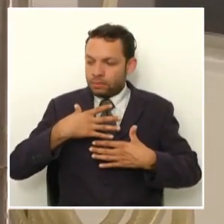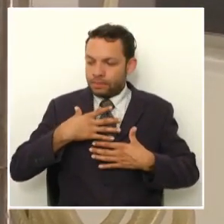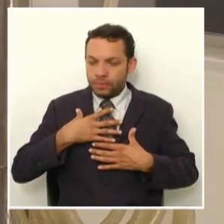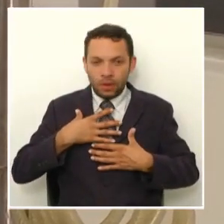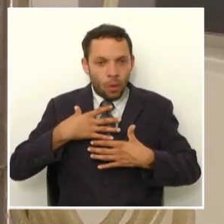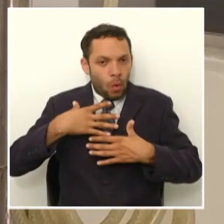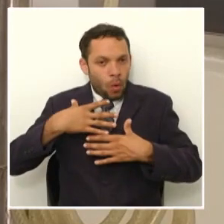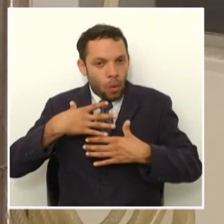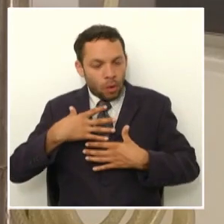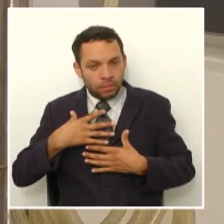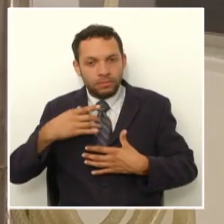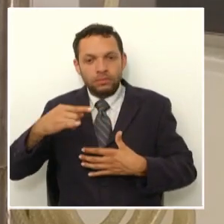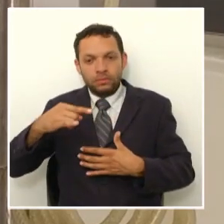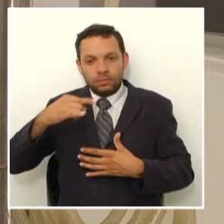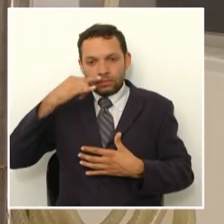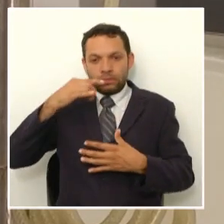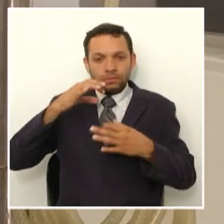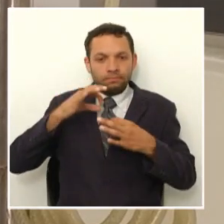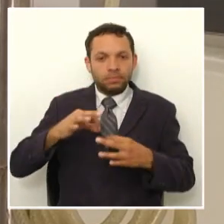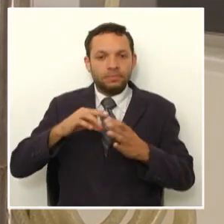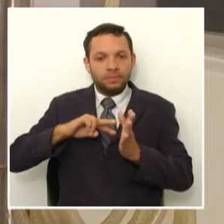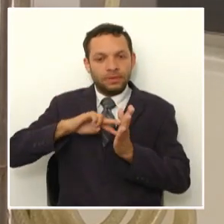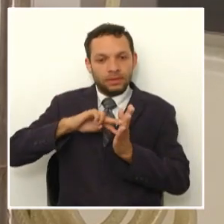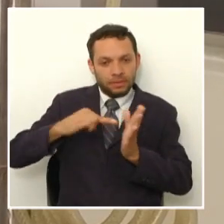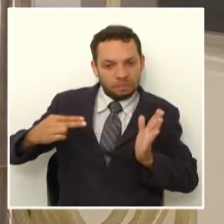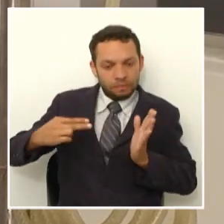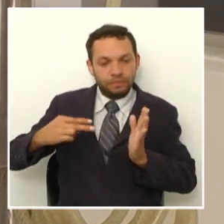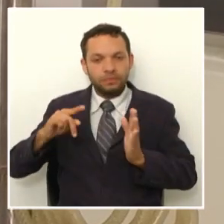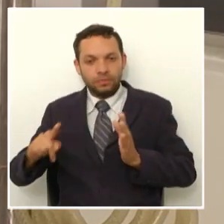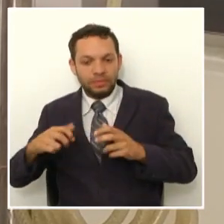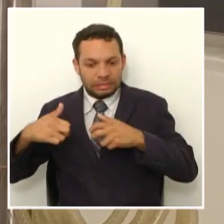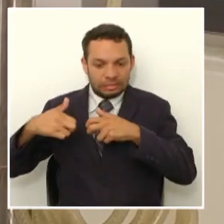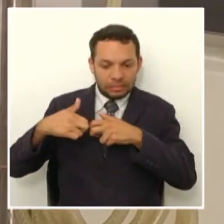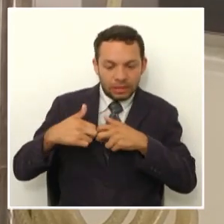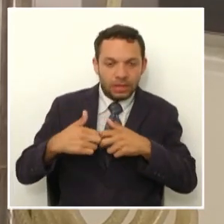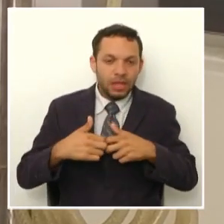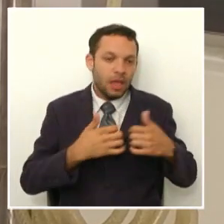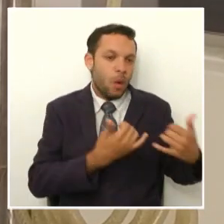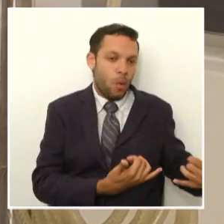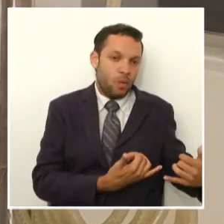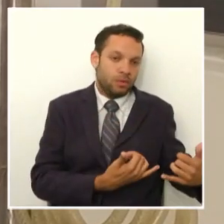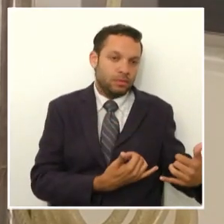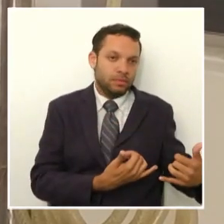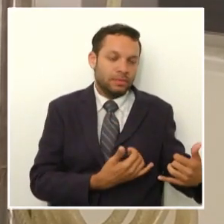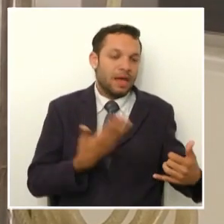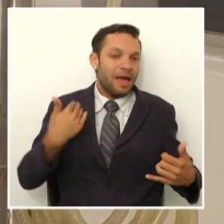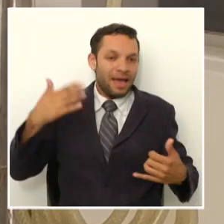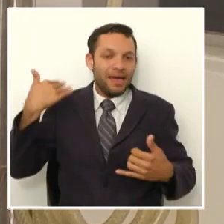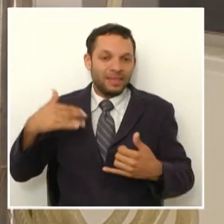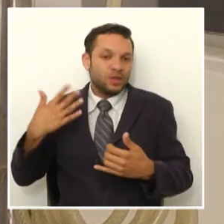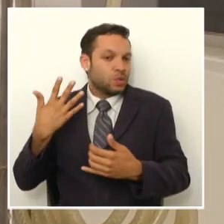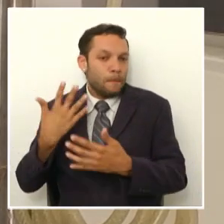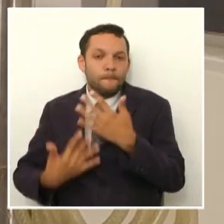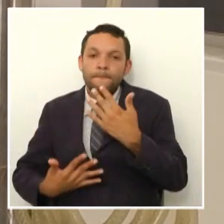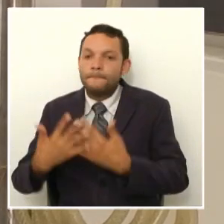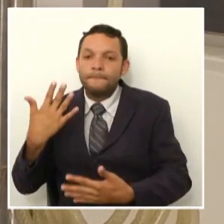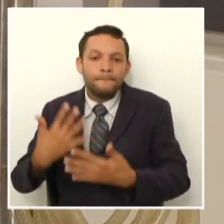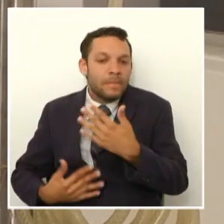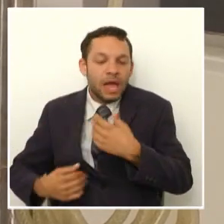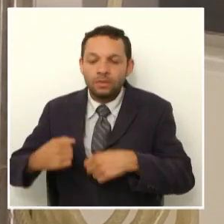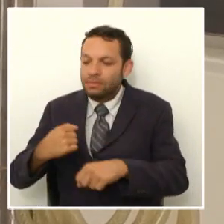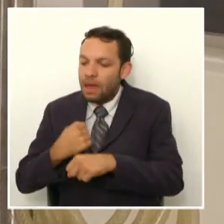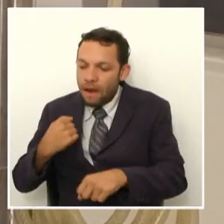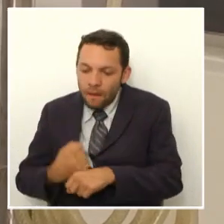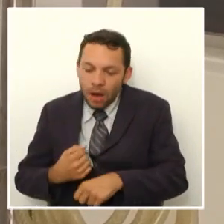son ventiladores sofisticadísimos, electrónicos, que todos se lo dicen al médico. Sí. En esa época todo lo teníamos que buscar